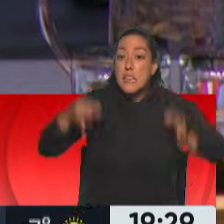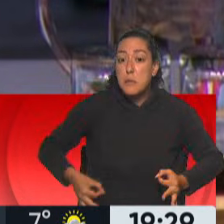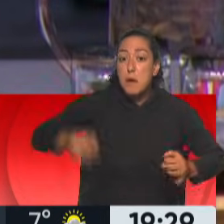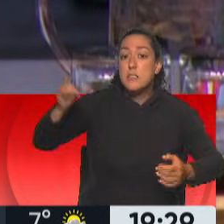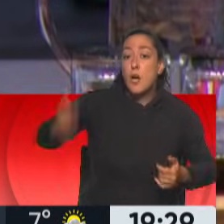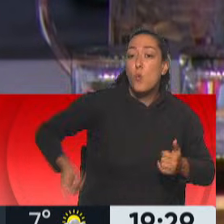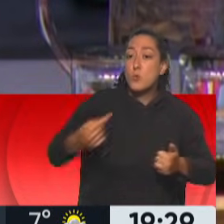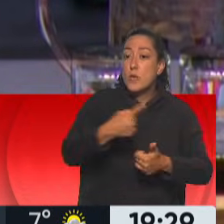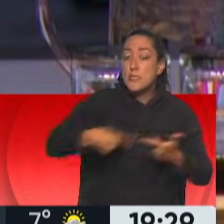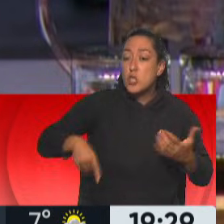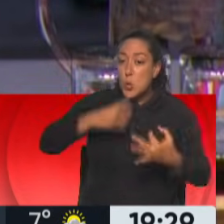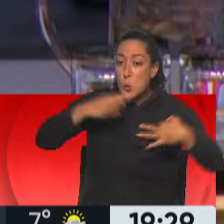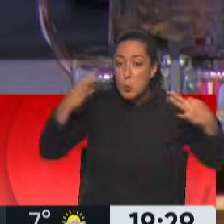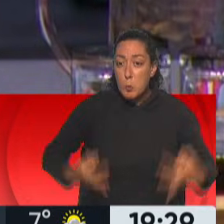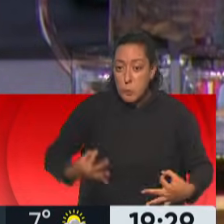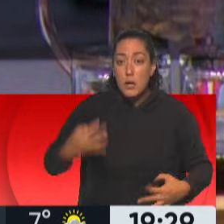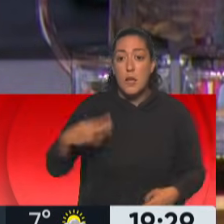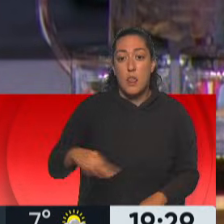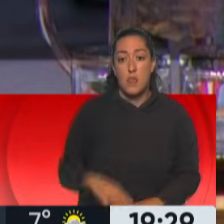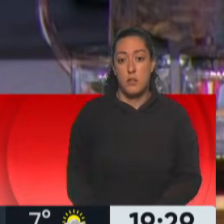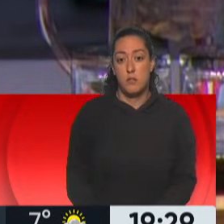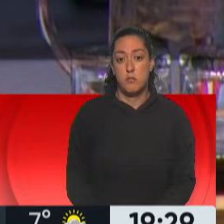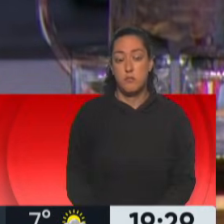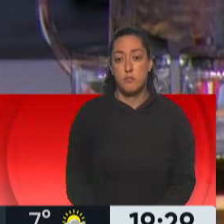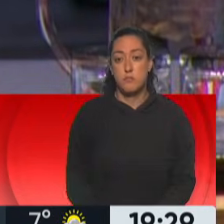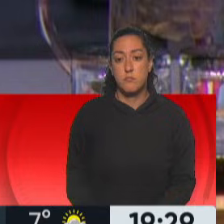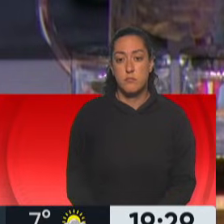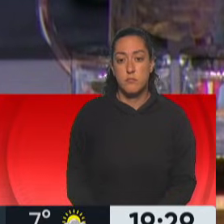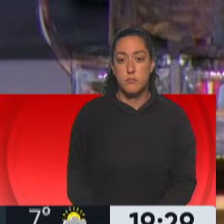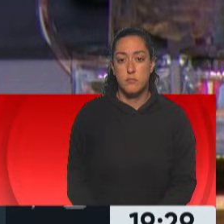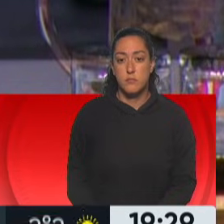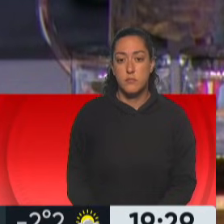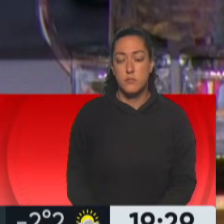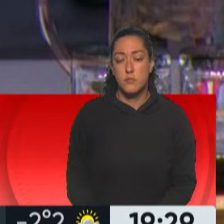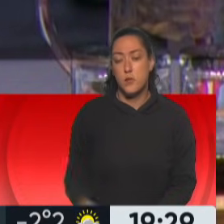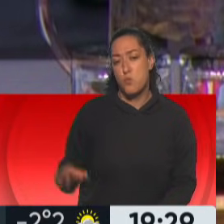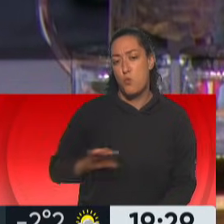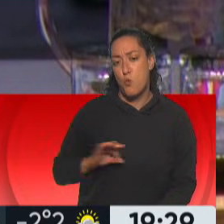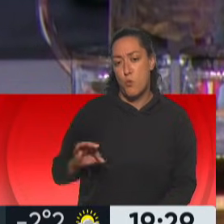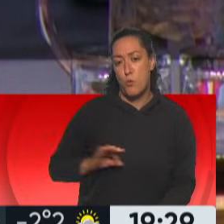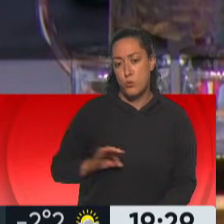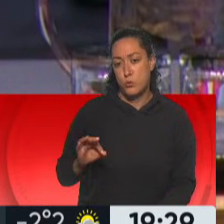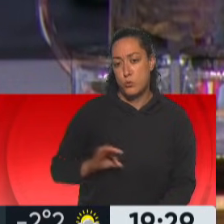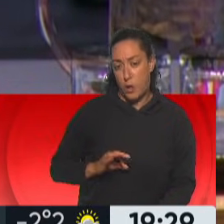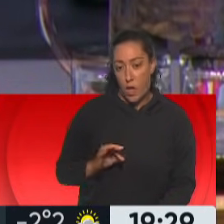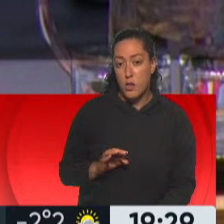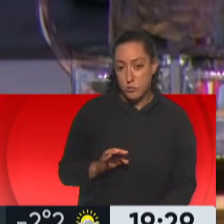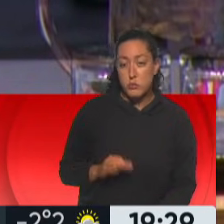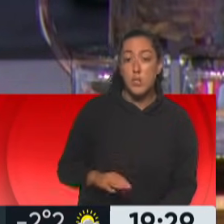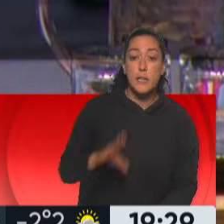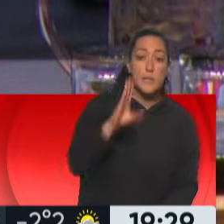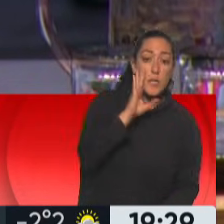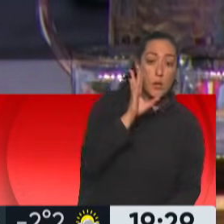in furtherance of lawful indictments that have existed for decades. The United States